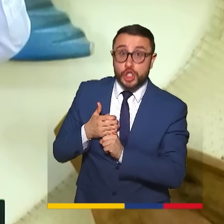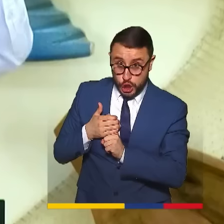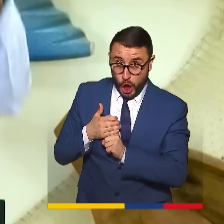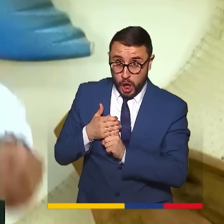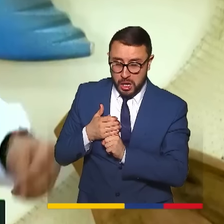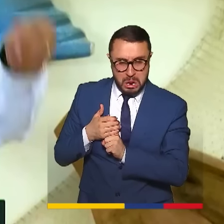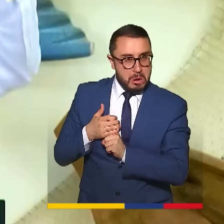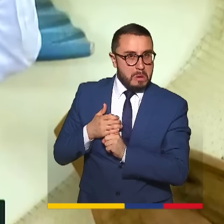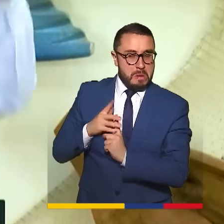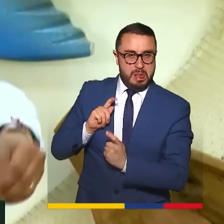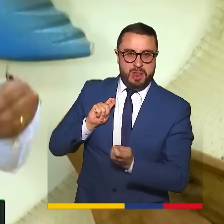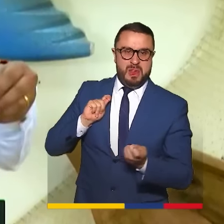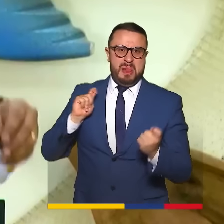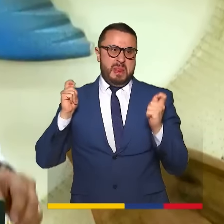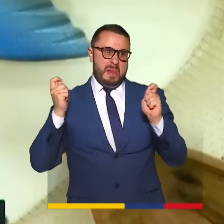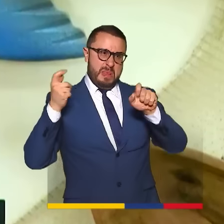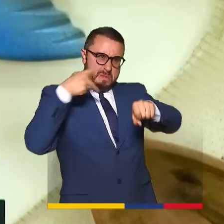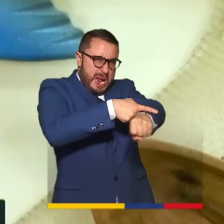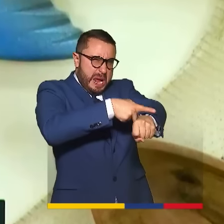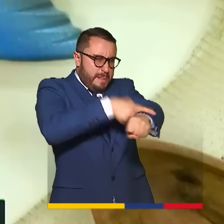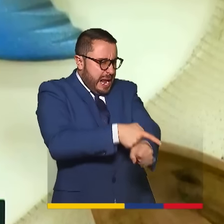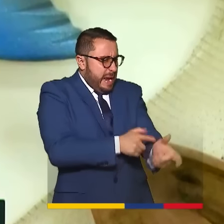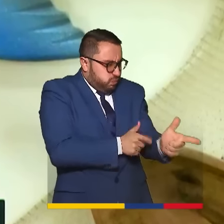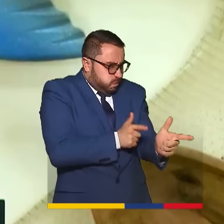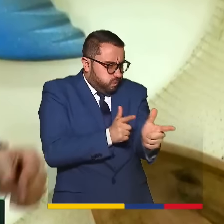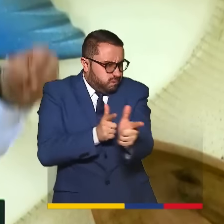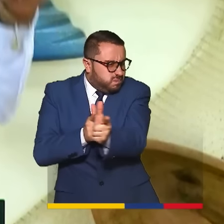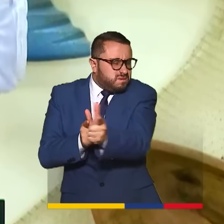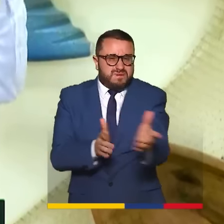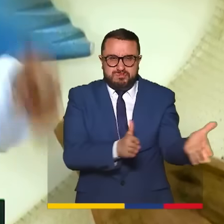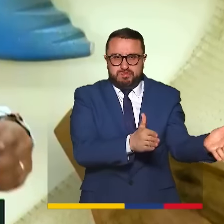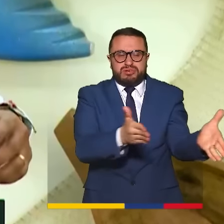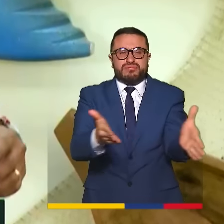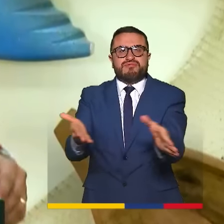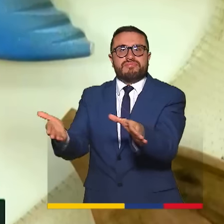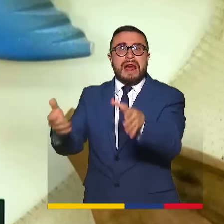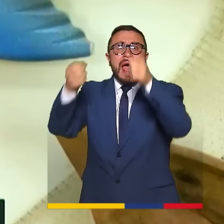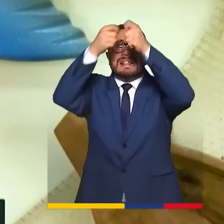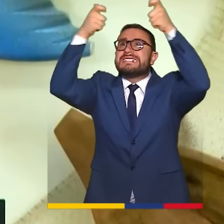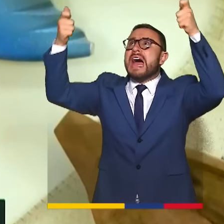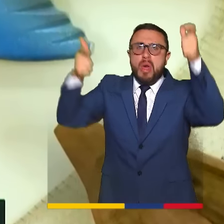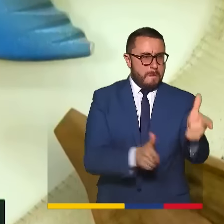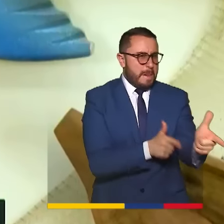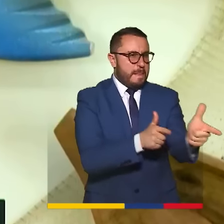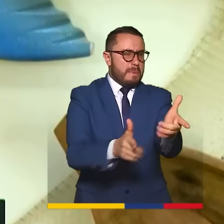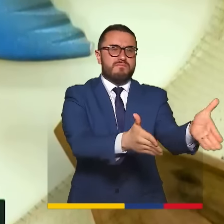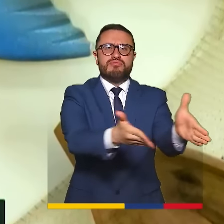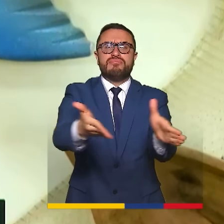convirtió en su verdugo y asesino. Un Estado asesinando al pueblo,